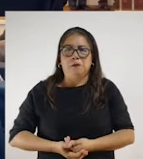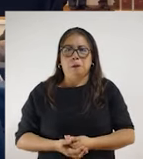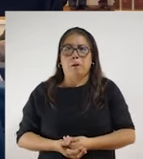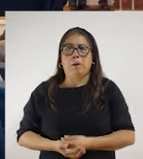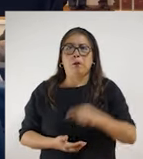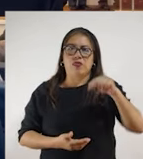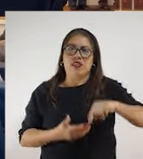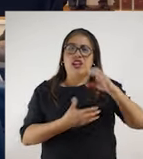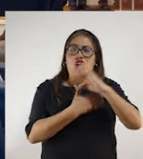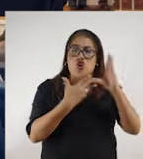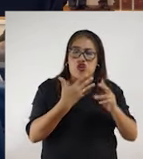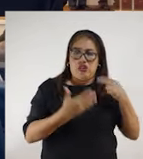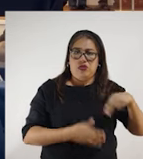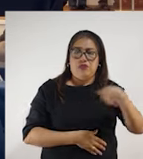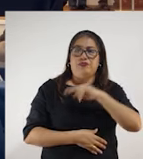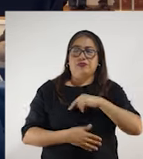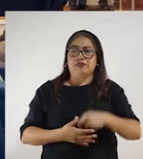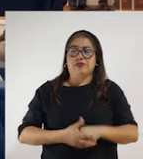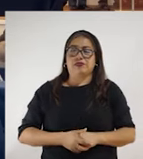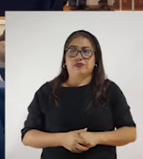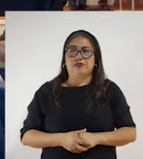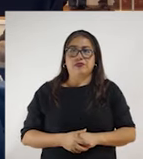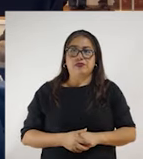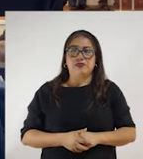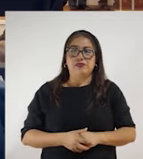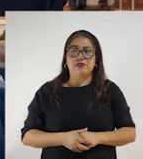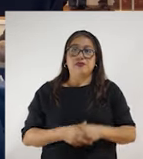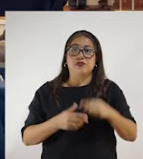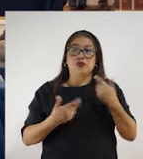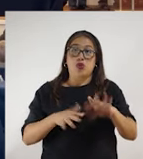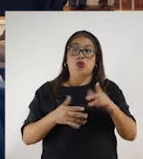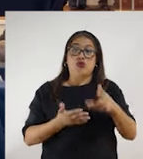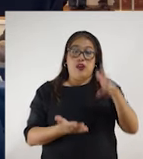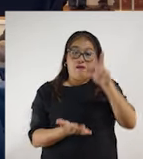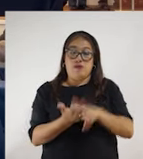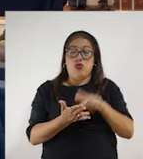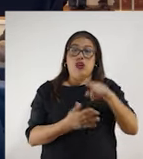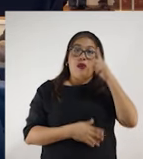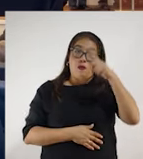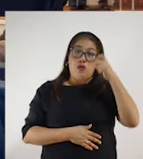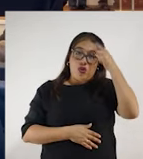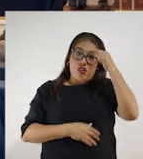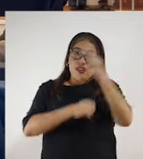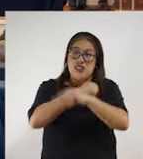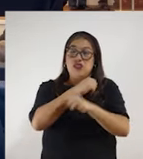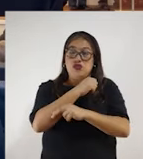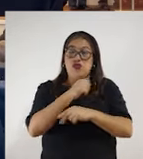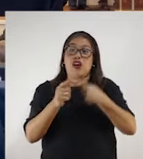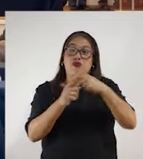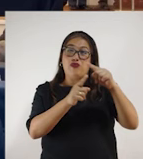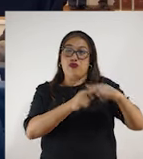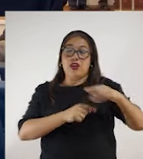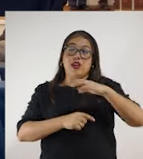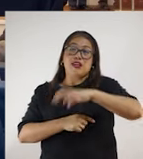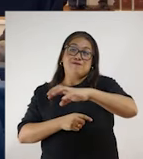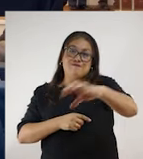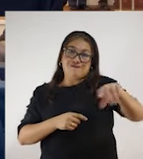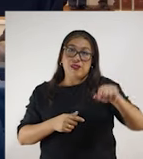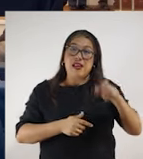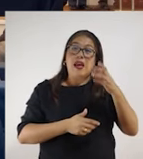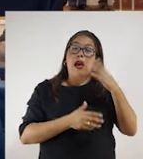Desde el CONADIS, una vez que se ha aprobado la Política Nacional Multisectorial en Discapacidad para el